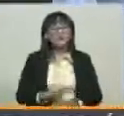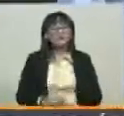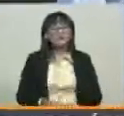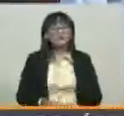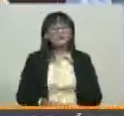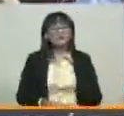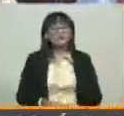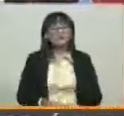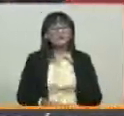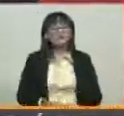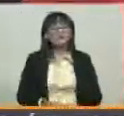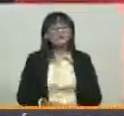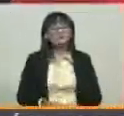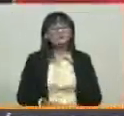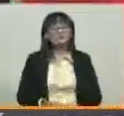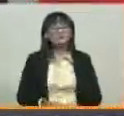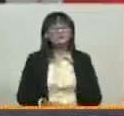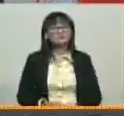Poder recibir de ustedes